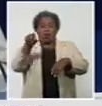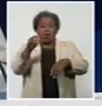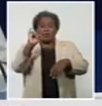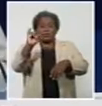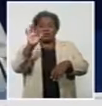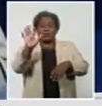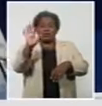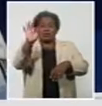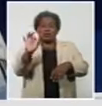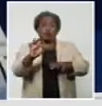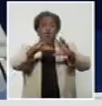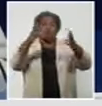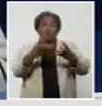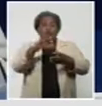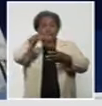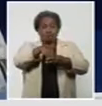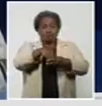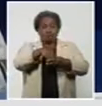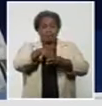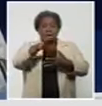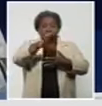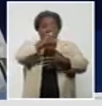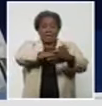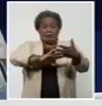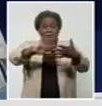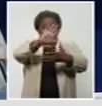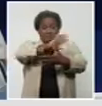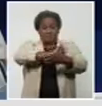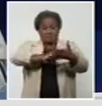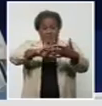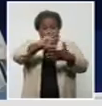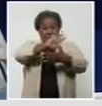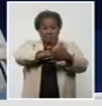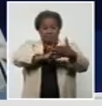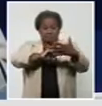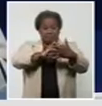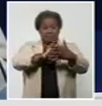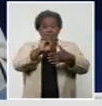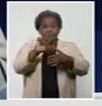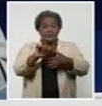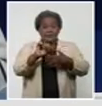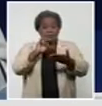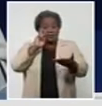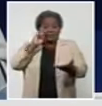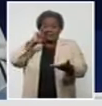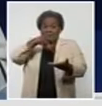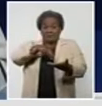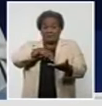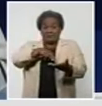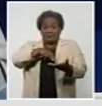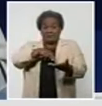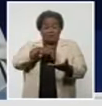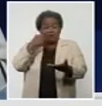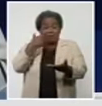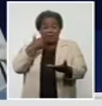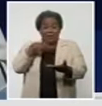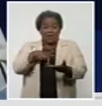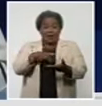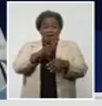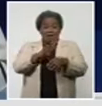mundo. La región de las Américas, al convertirse en el epicentro de la pandemia desde hace